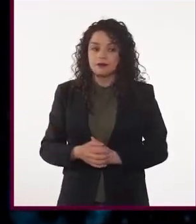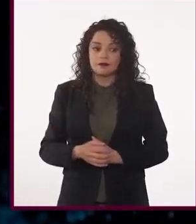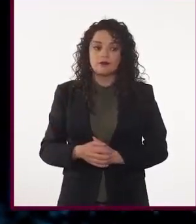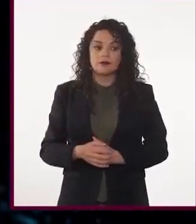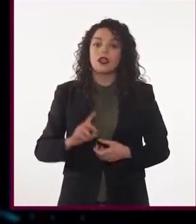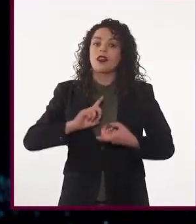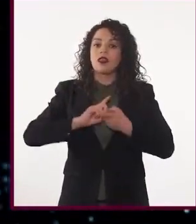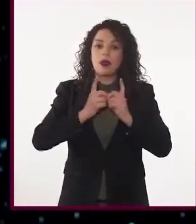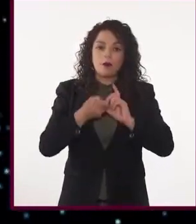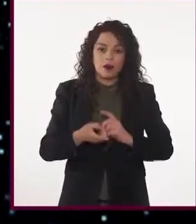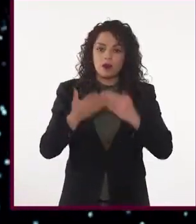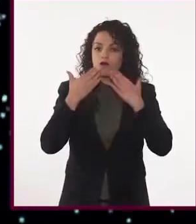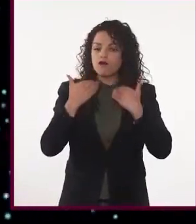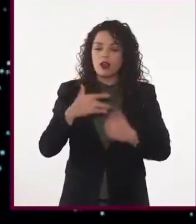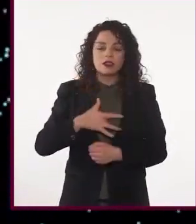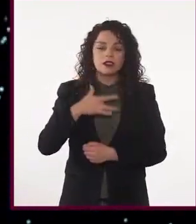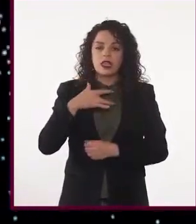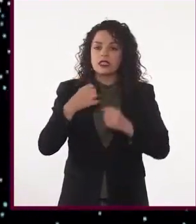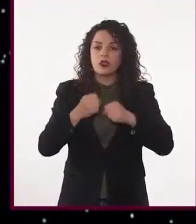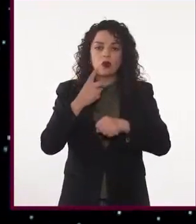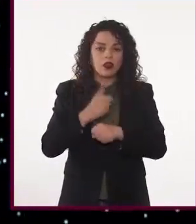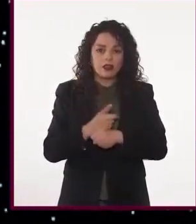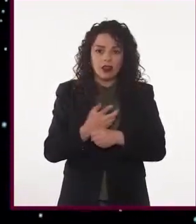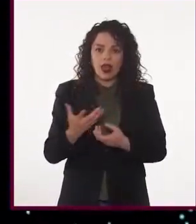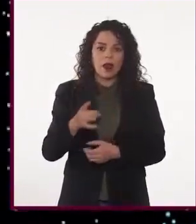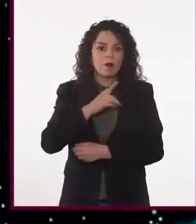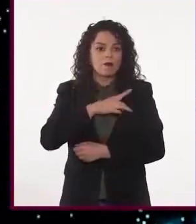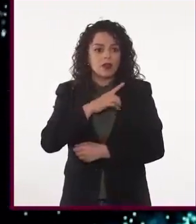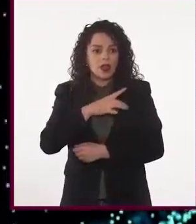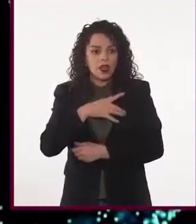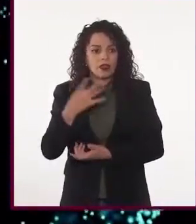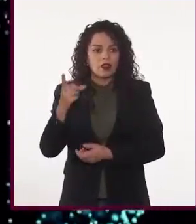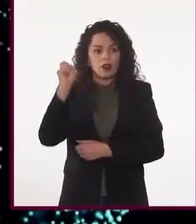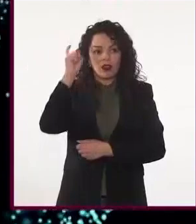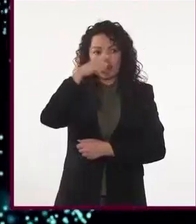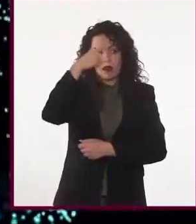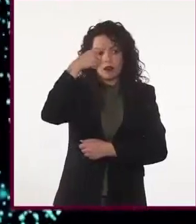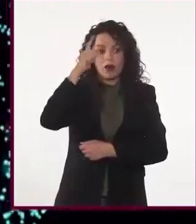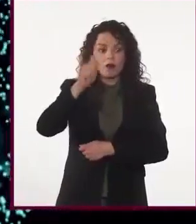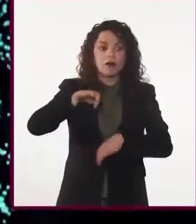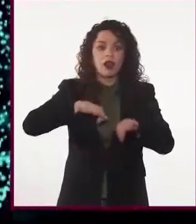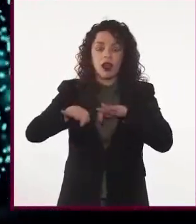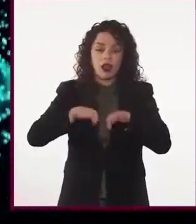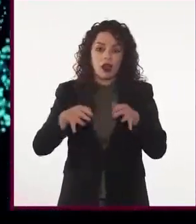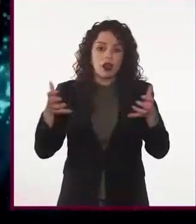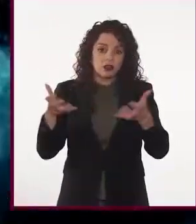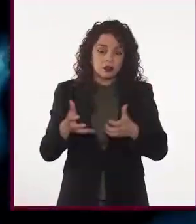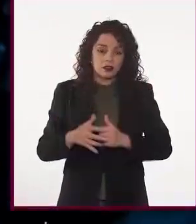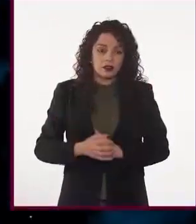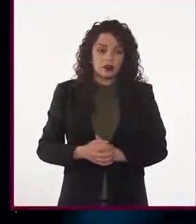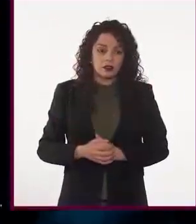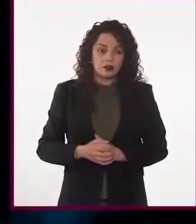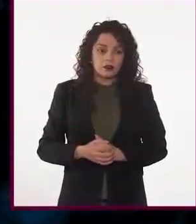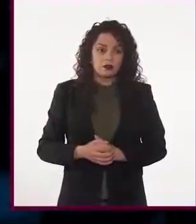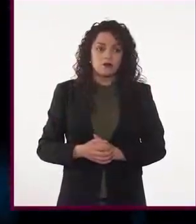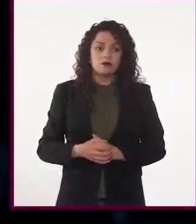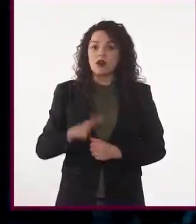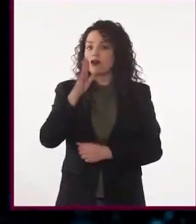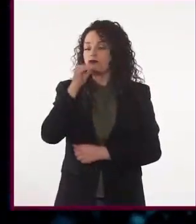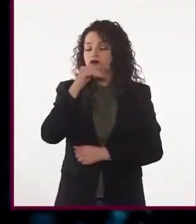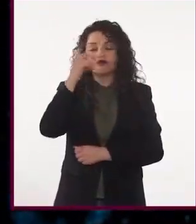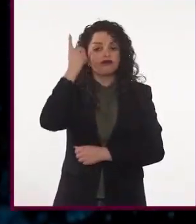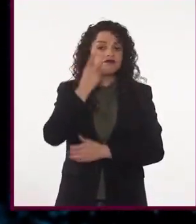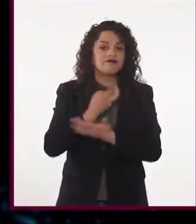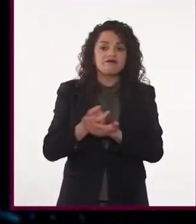la depresión, la ansiedad, el miedo, la dificultad para desempeñar el trabajo, problemas para dormir